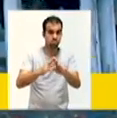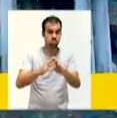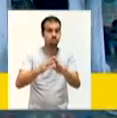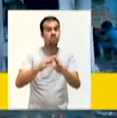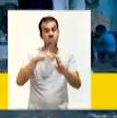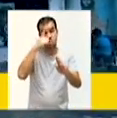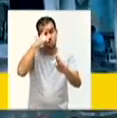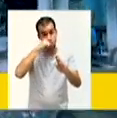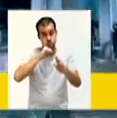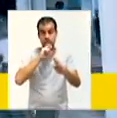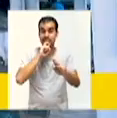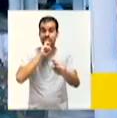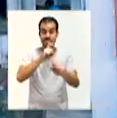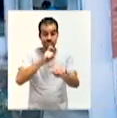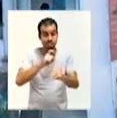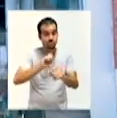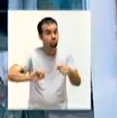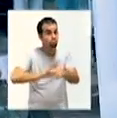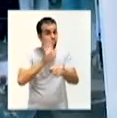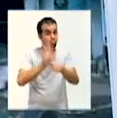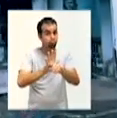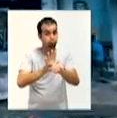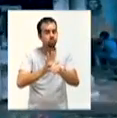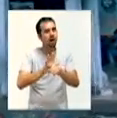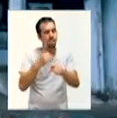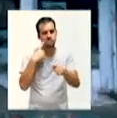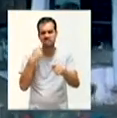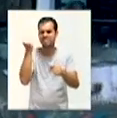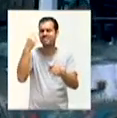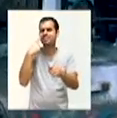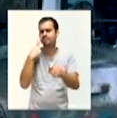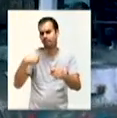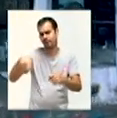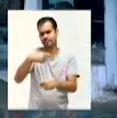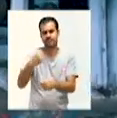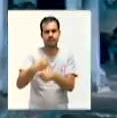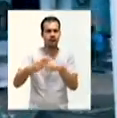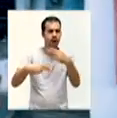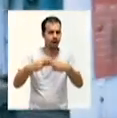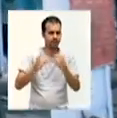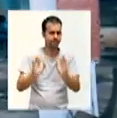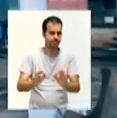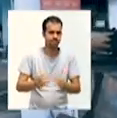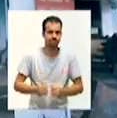medio de todas las barreras que esta pandemia ha impuesto. Y es que las acciones